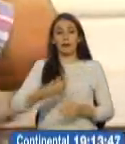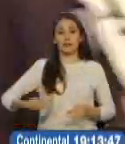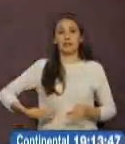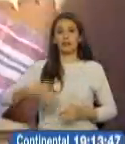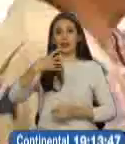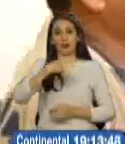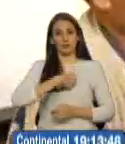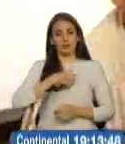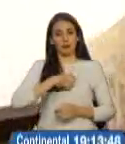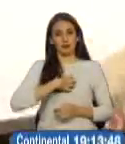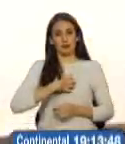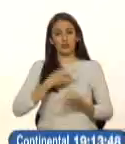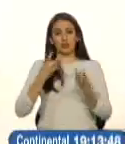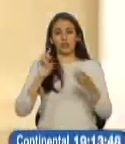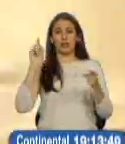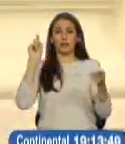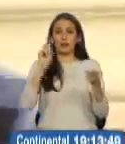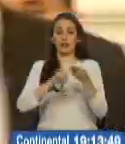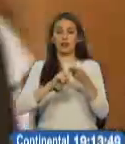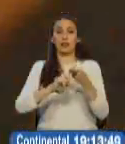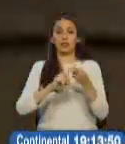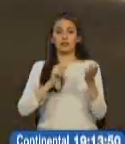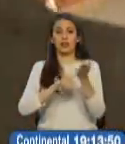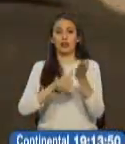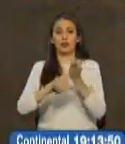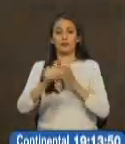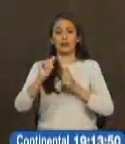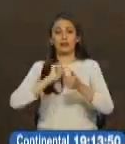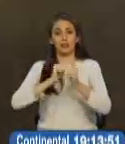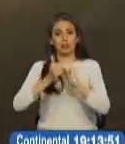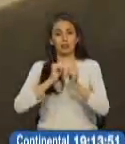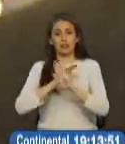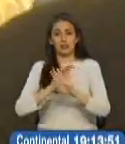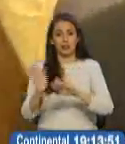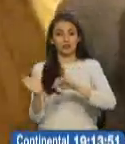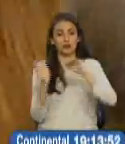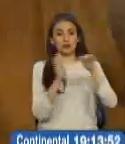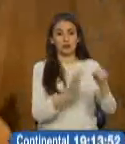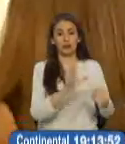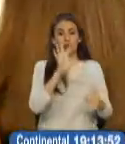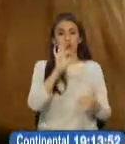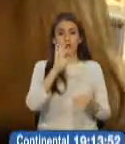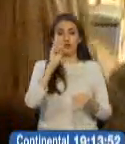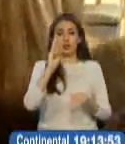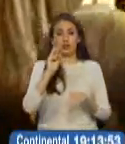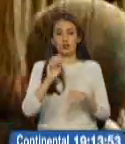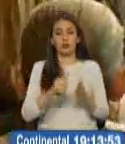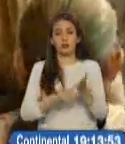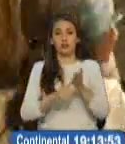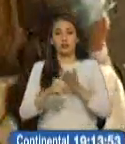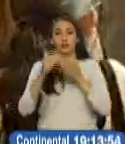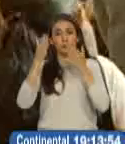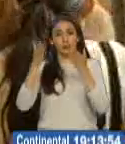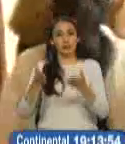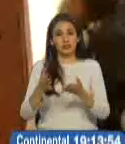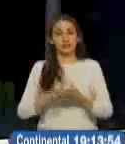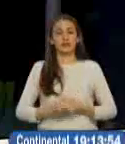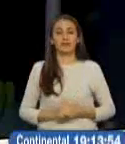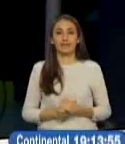y exministro del Deporte, se convierte en el gobernador que ocupa la posición número 96. Guadalupe Ayoví, Ecuador